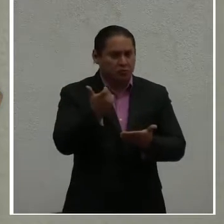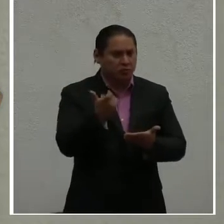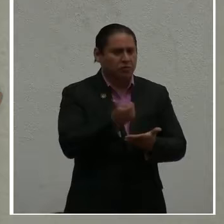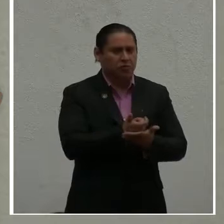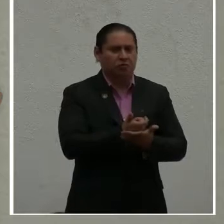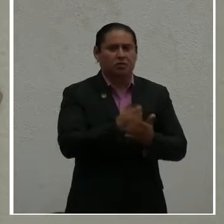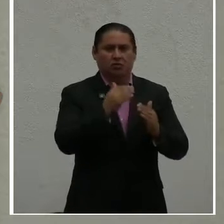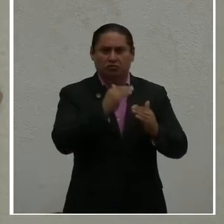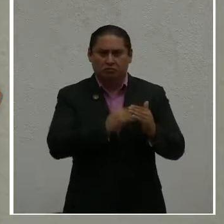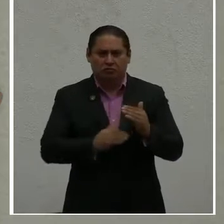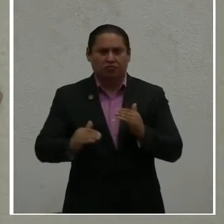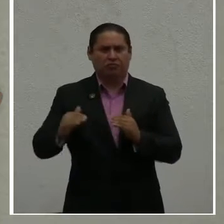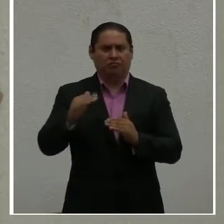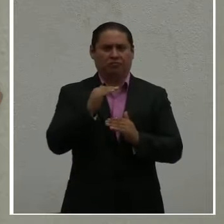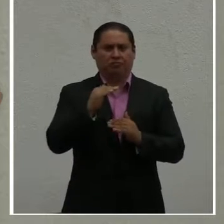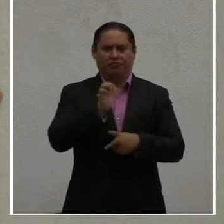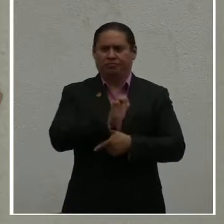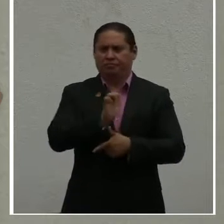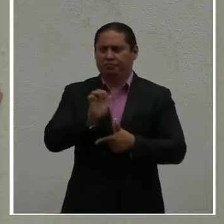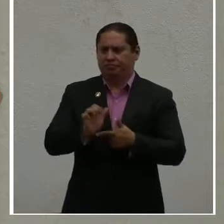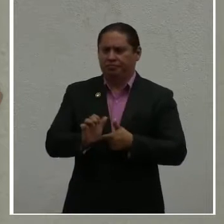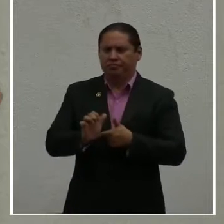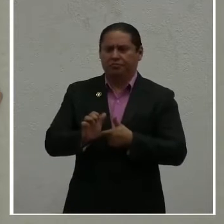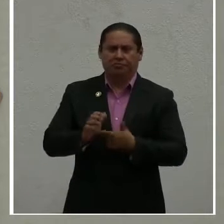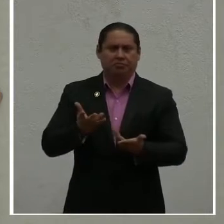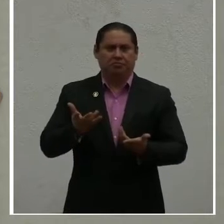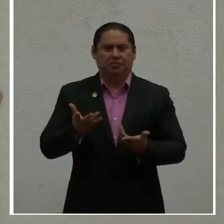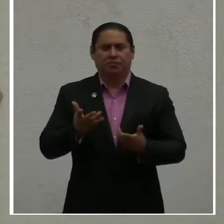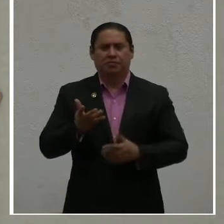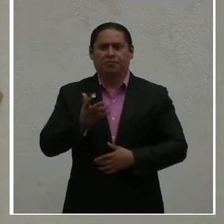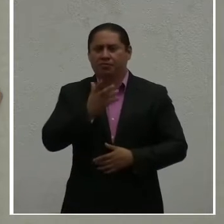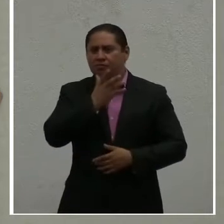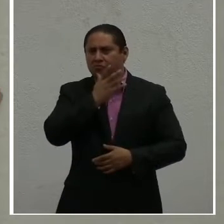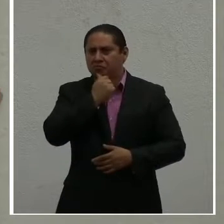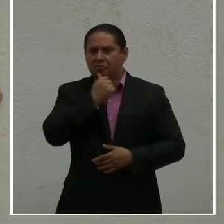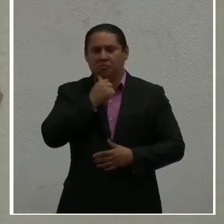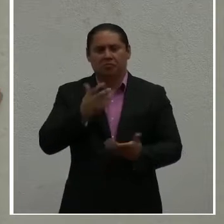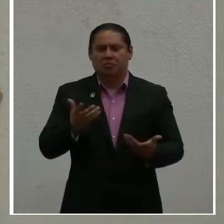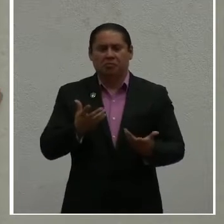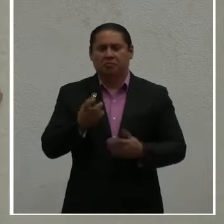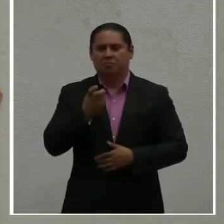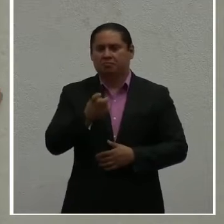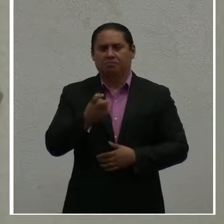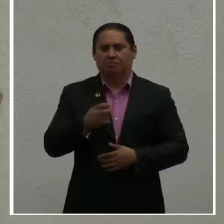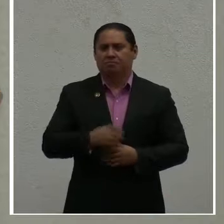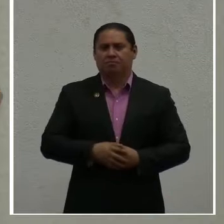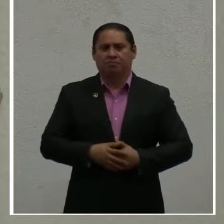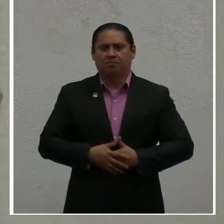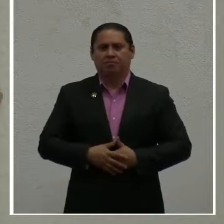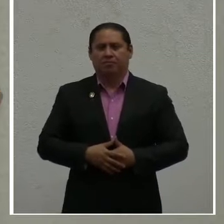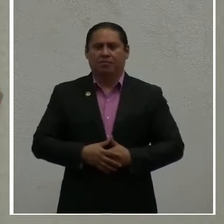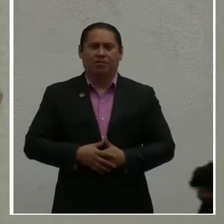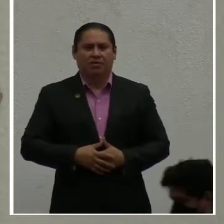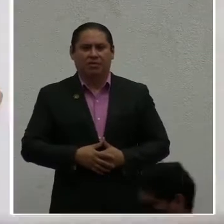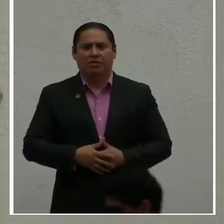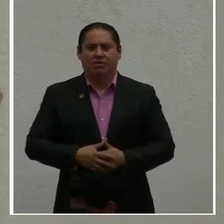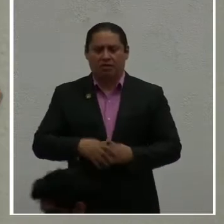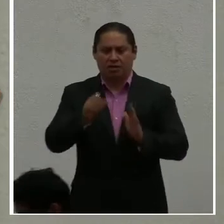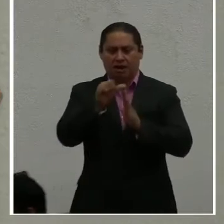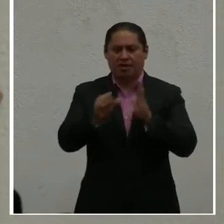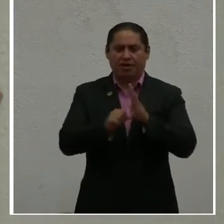ascendentes, entonces esto definitivamente no es correcto. En el artículo 3 y